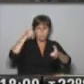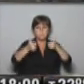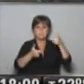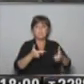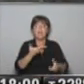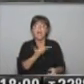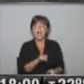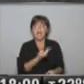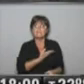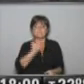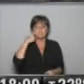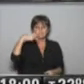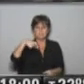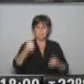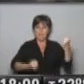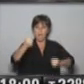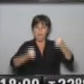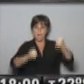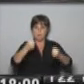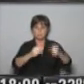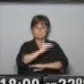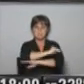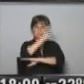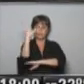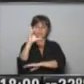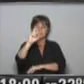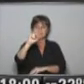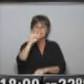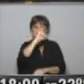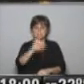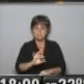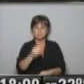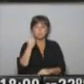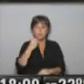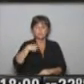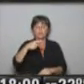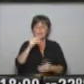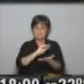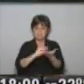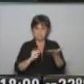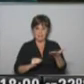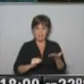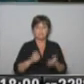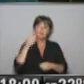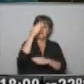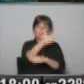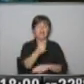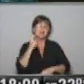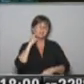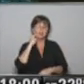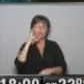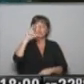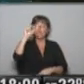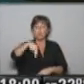CID. El hecho, que se investiga, ocurrió durante la madrugada del sábado 30 de marzo, cuando los empleados de la agencia se dirigían a la ciudad entrerriana de